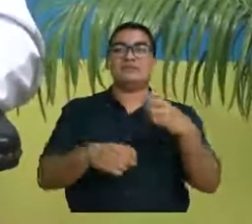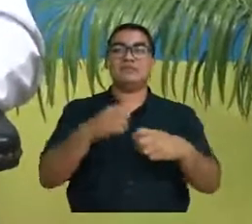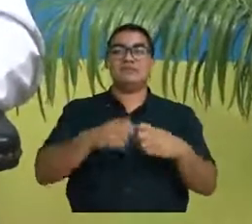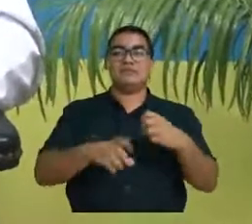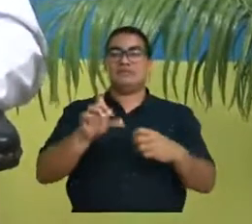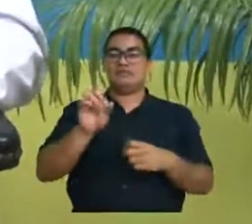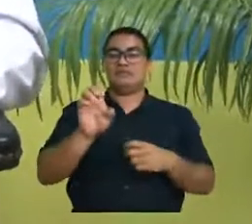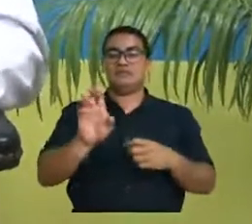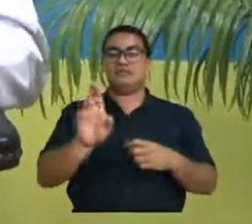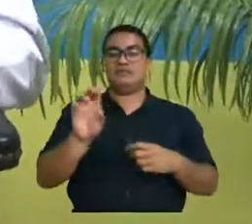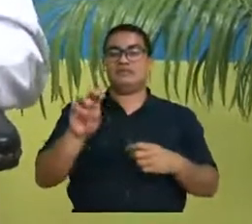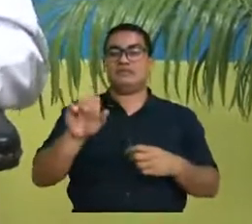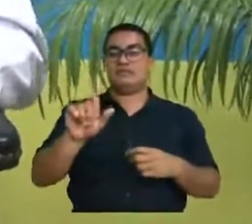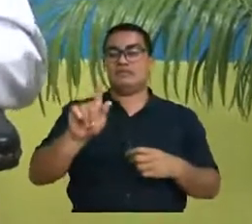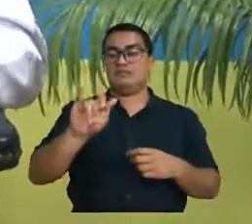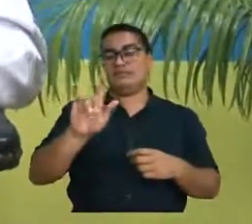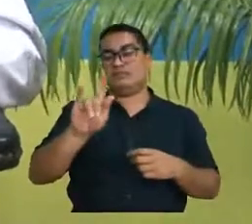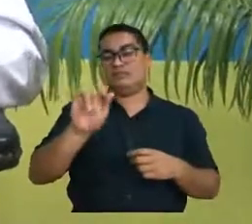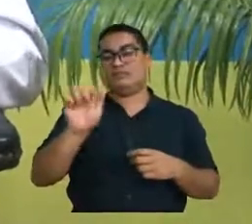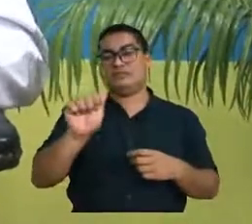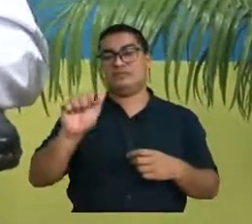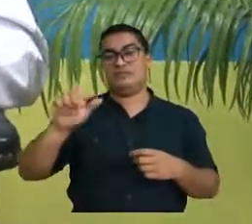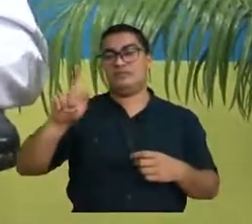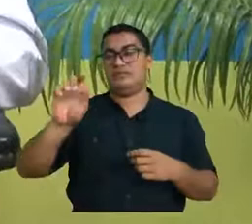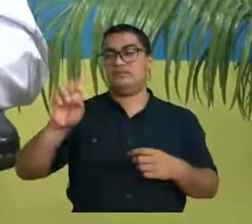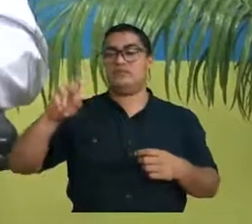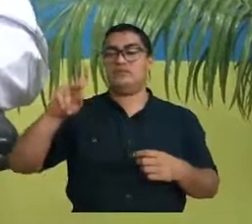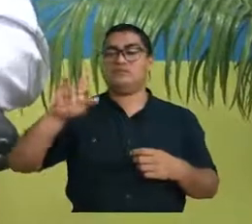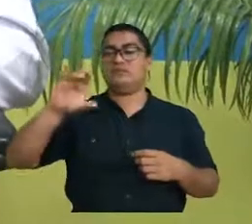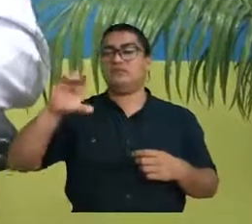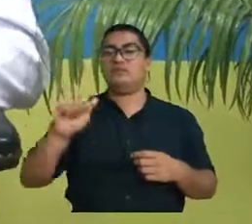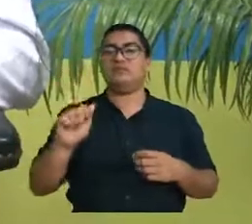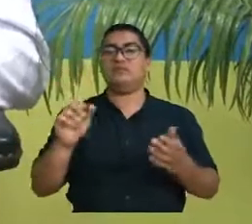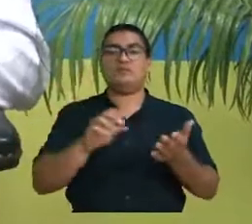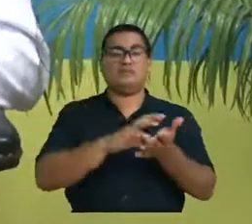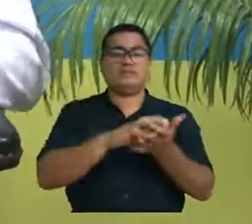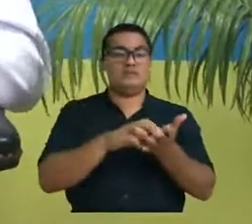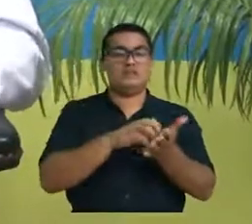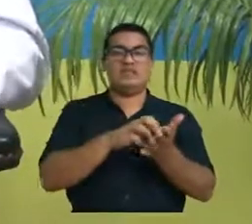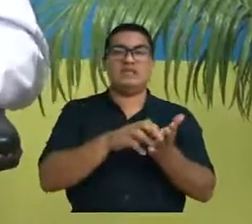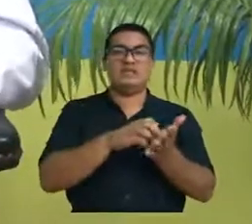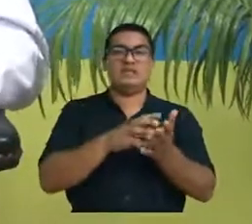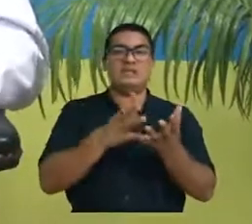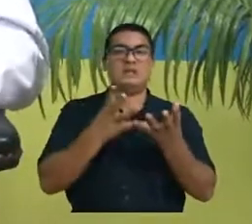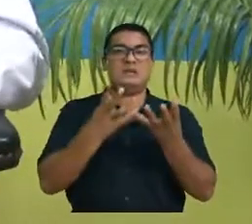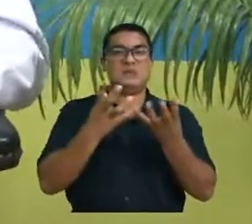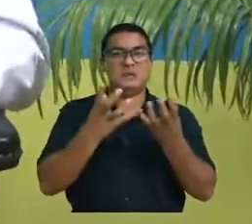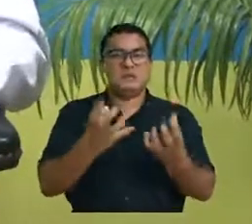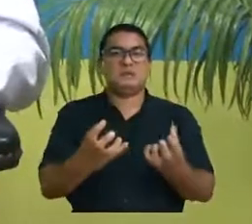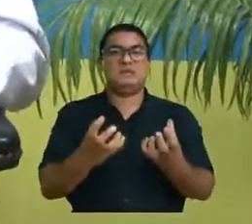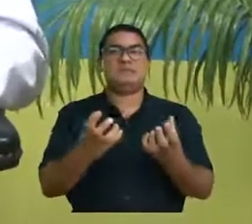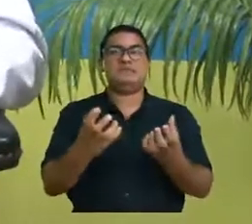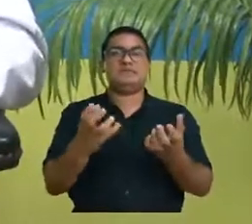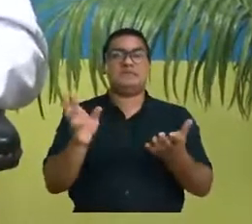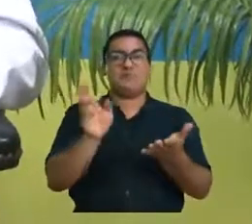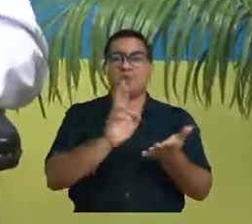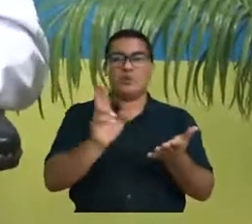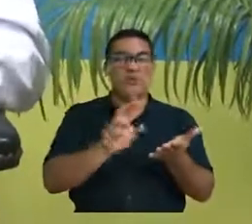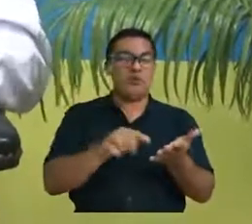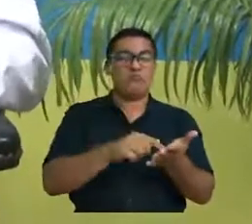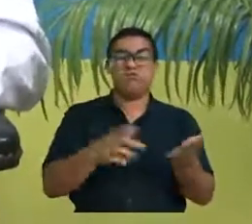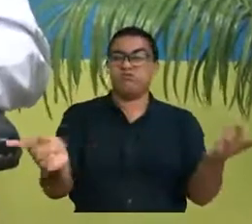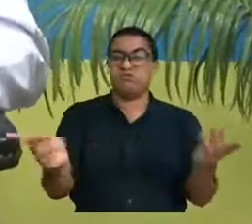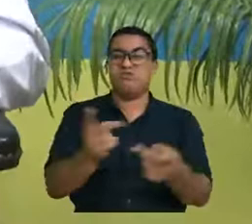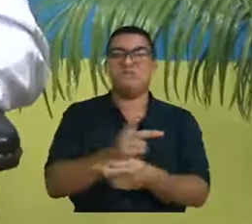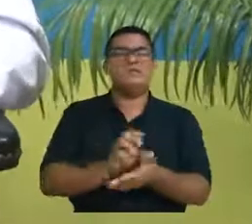dermatitis atópica o una dermatitis de contacto, donde la piel se completamente se enrojece,